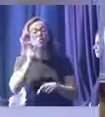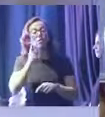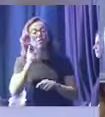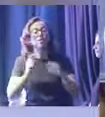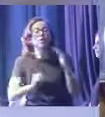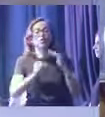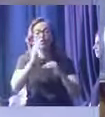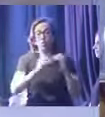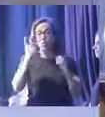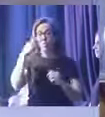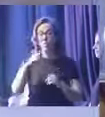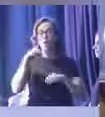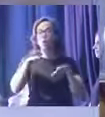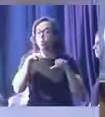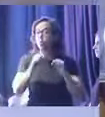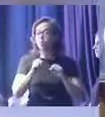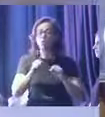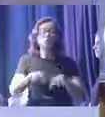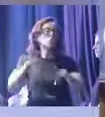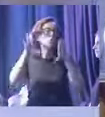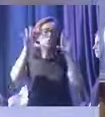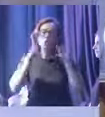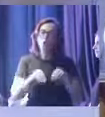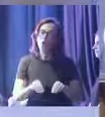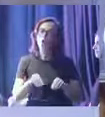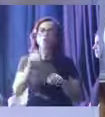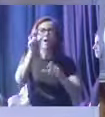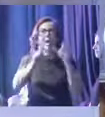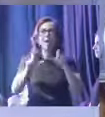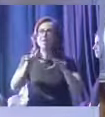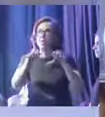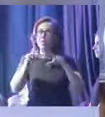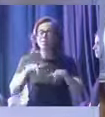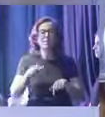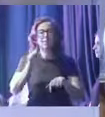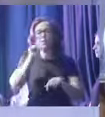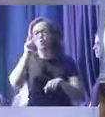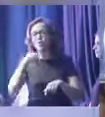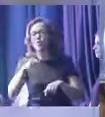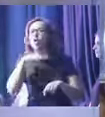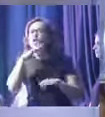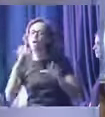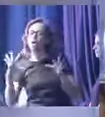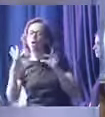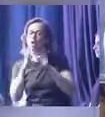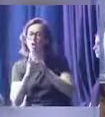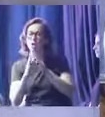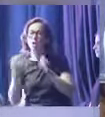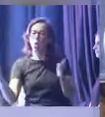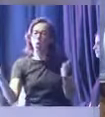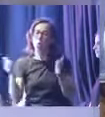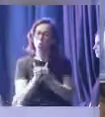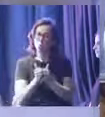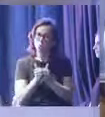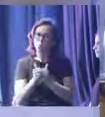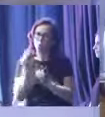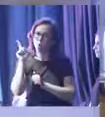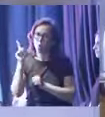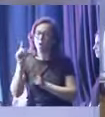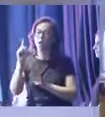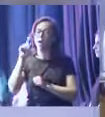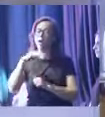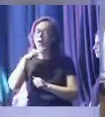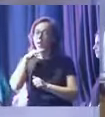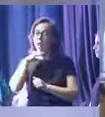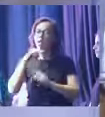no involucramos a toda el área metropolitana, si no trabajamos junto con Canelones, con Yamandú Orsi y con el departamento